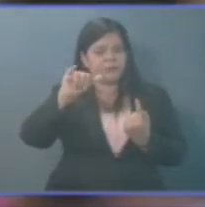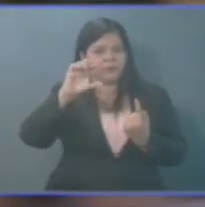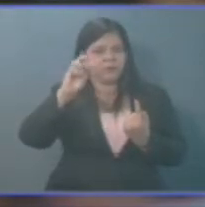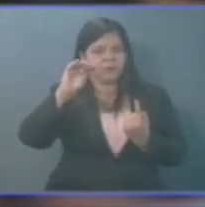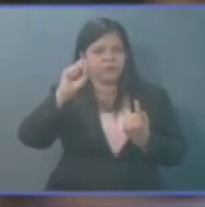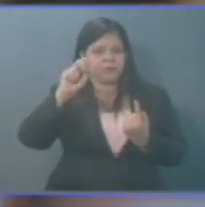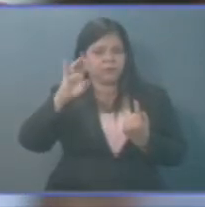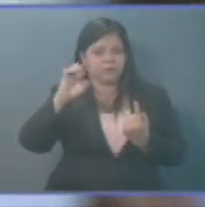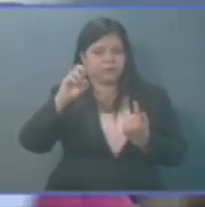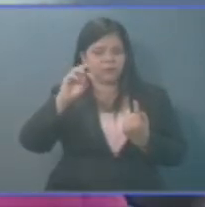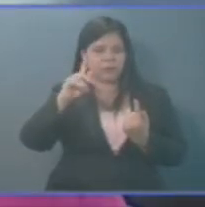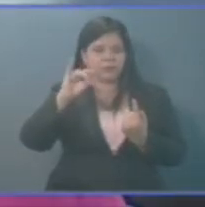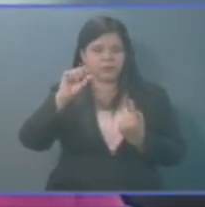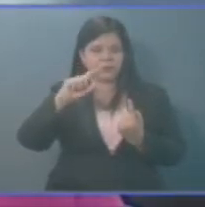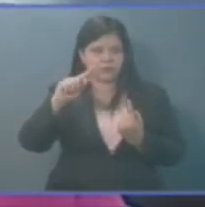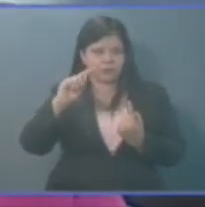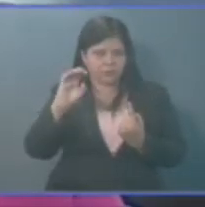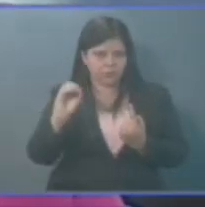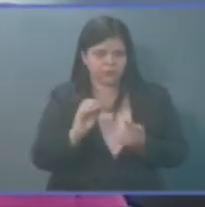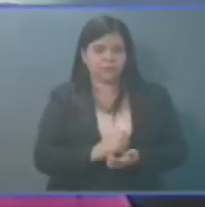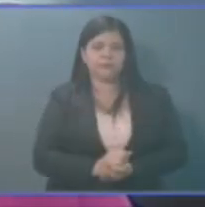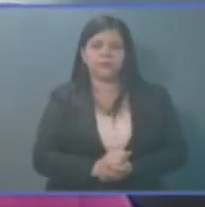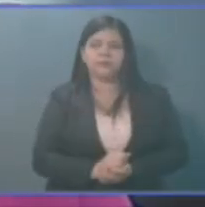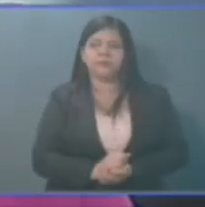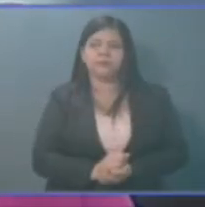Cosme Espesoto Samuner.